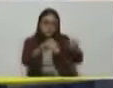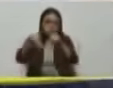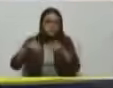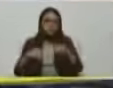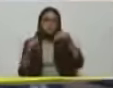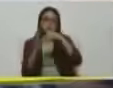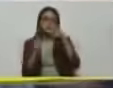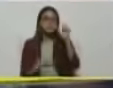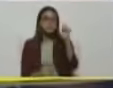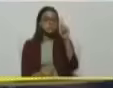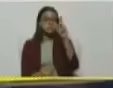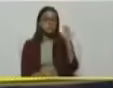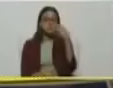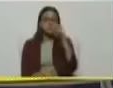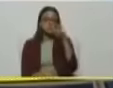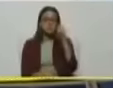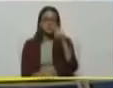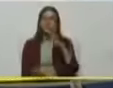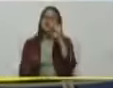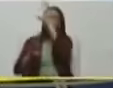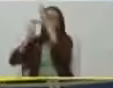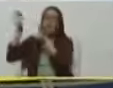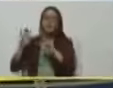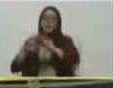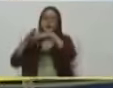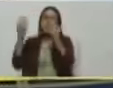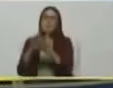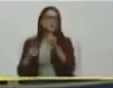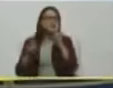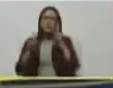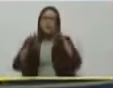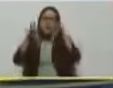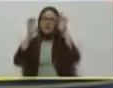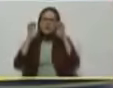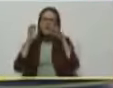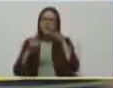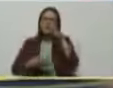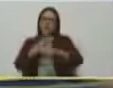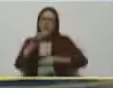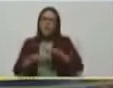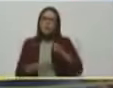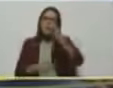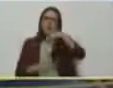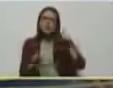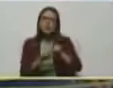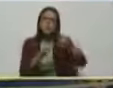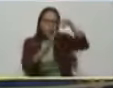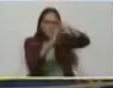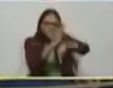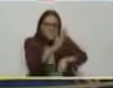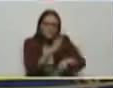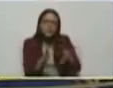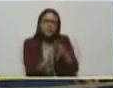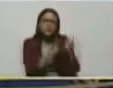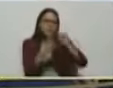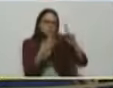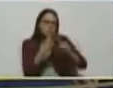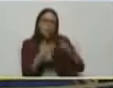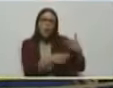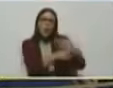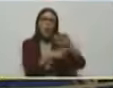Argelia y los países del mundo no entendían cómo unos yacimientos